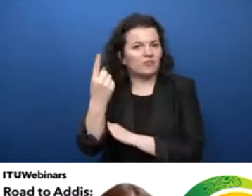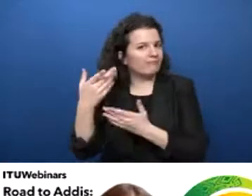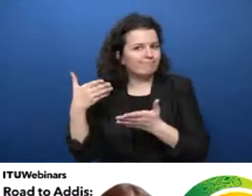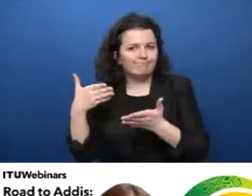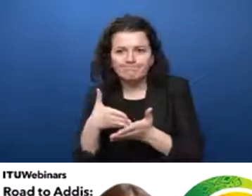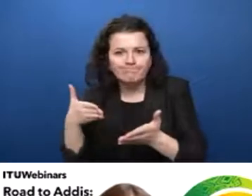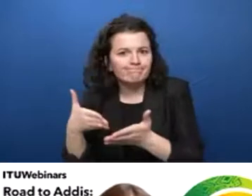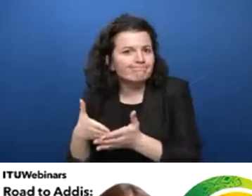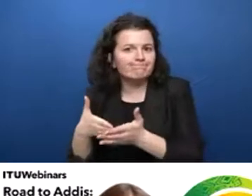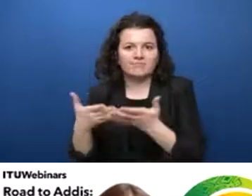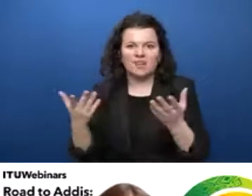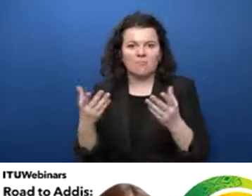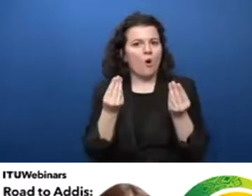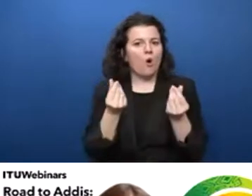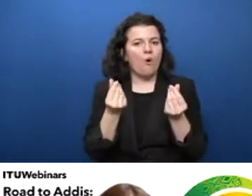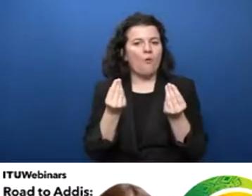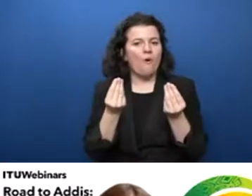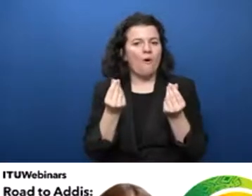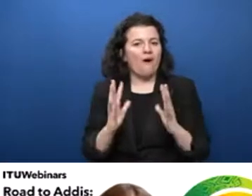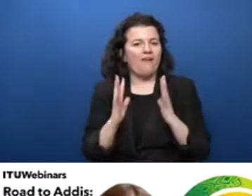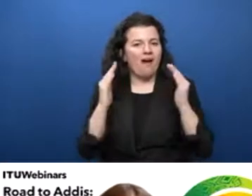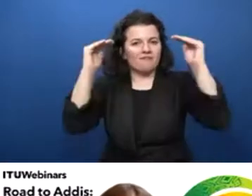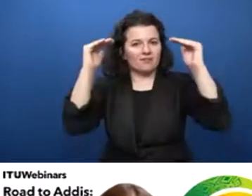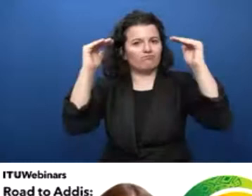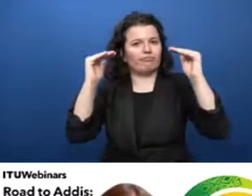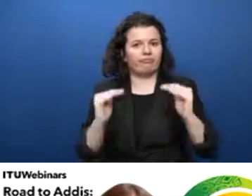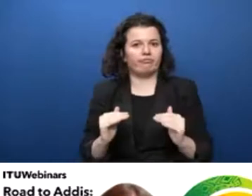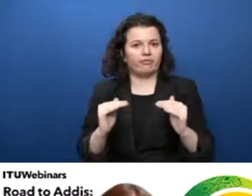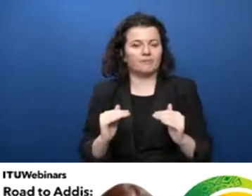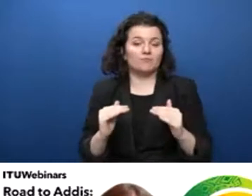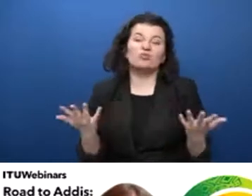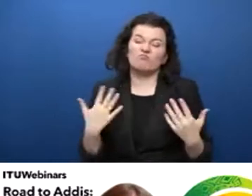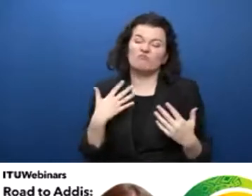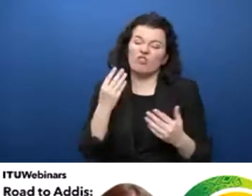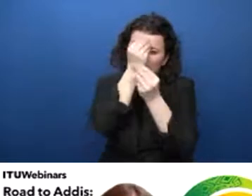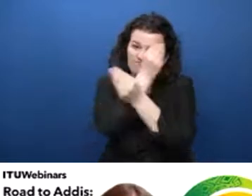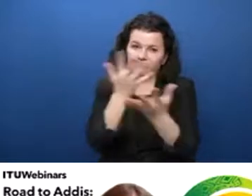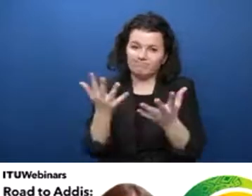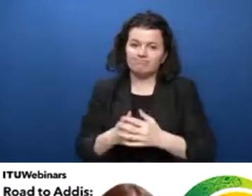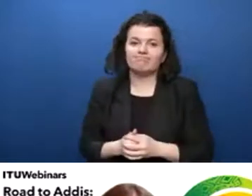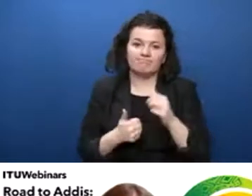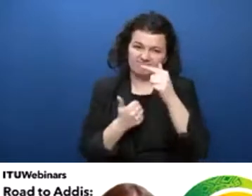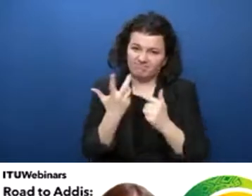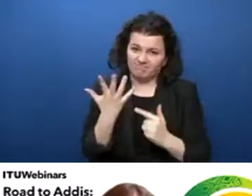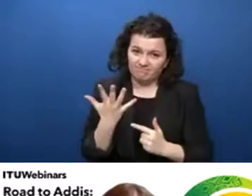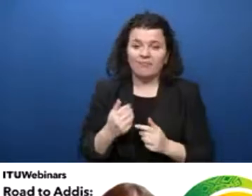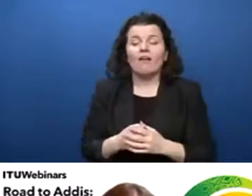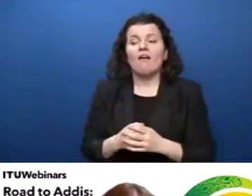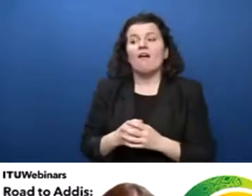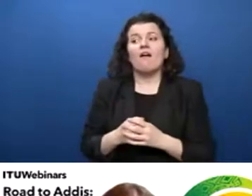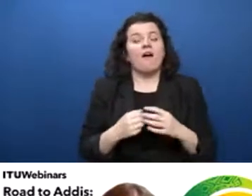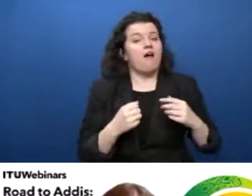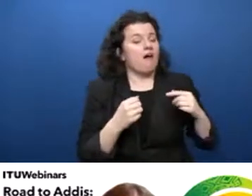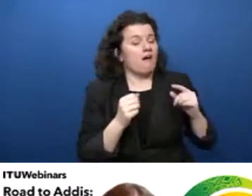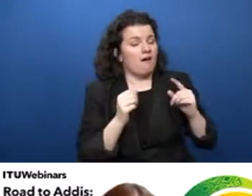resaltar lo siguiente, que si bien yo me estoy imaginando este escenario, hay otras personas tanto en mi país